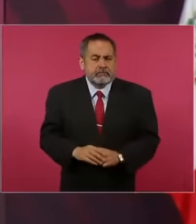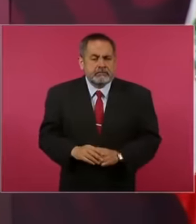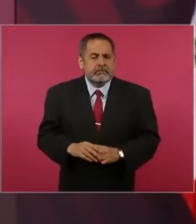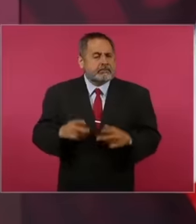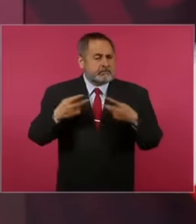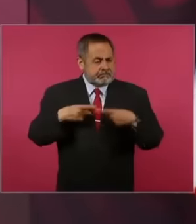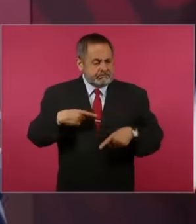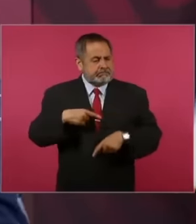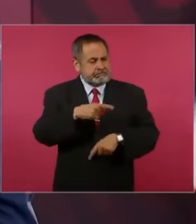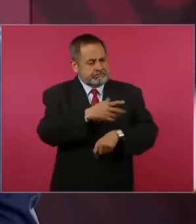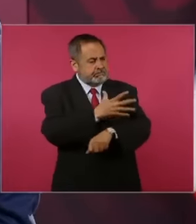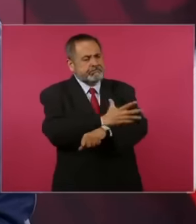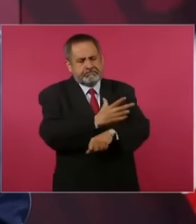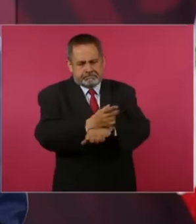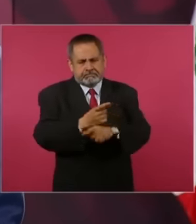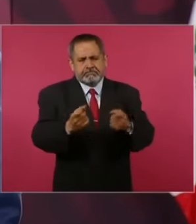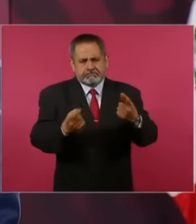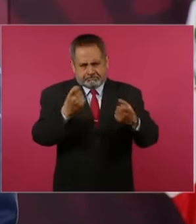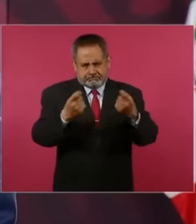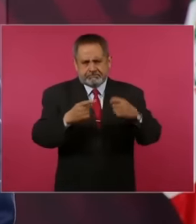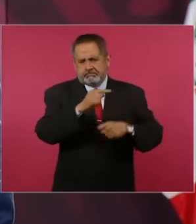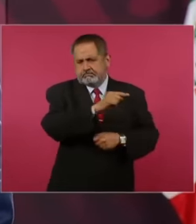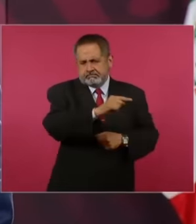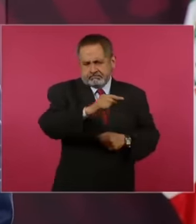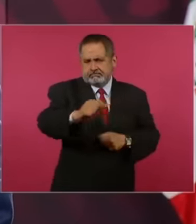gente íntegra, honesta.